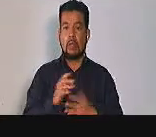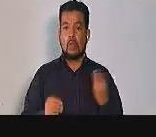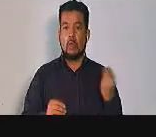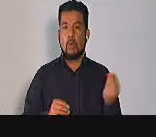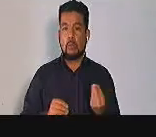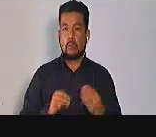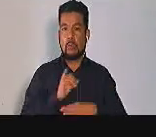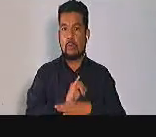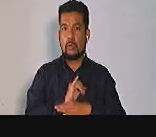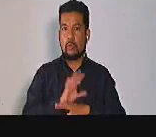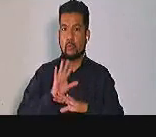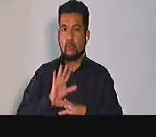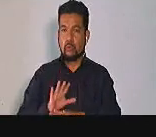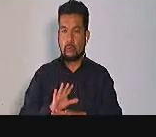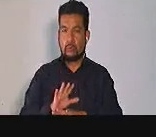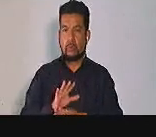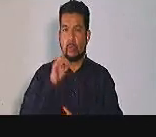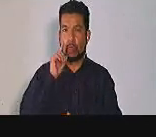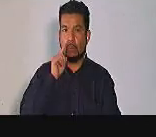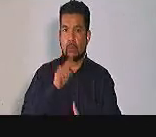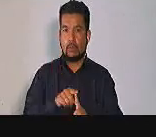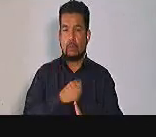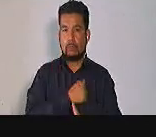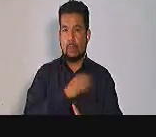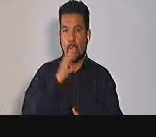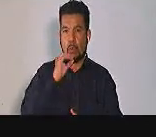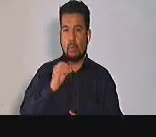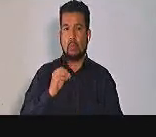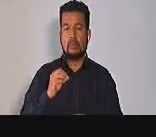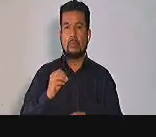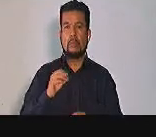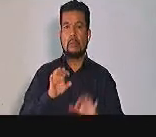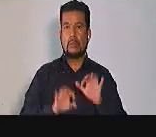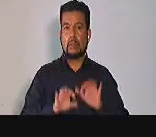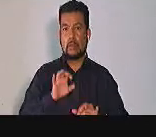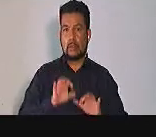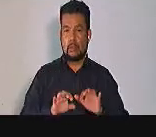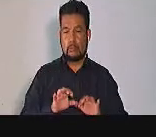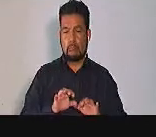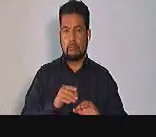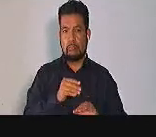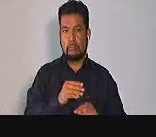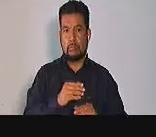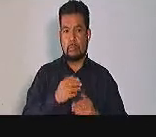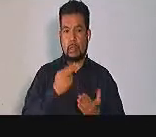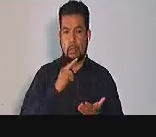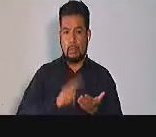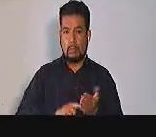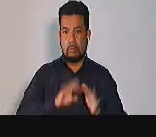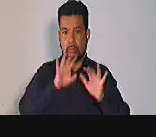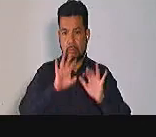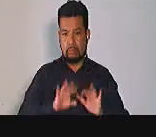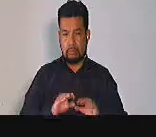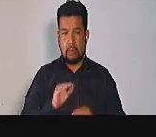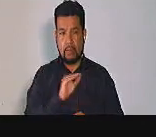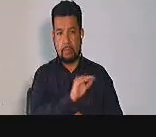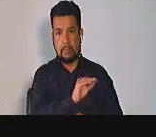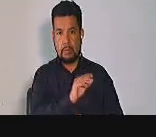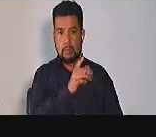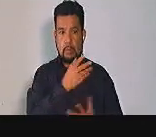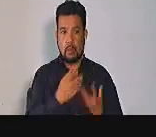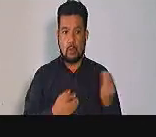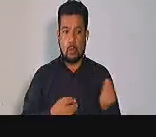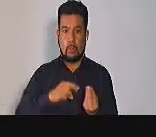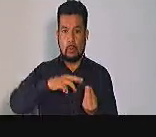comisión de institutos para, por favor, señor secretario, hacer el oficio y comunicar a cada uno de los integrantes